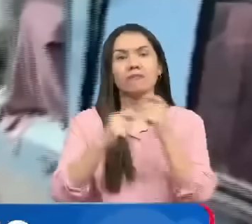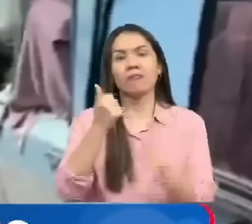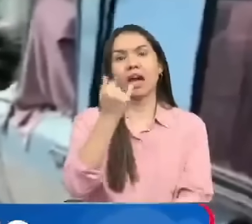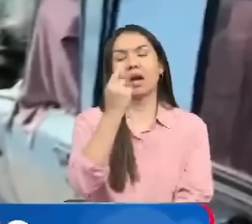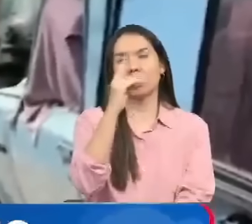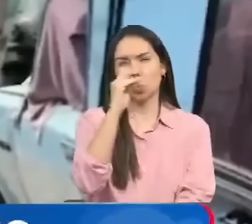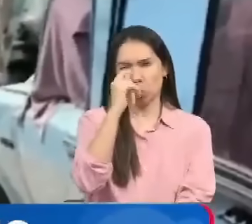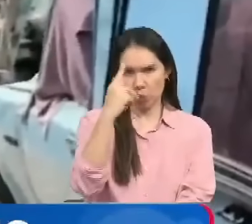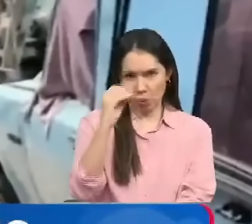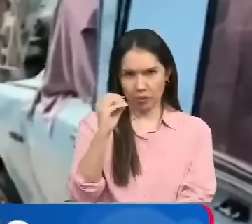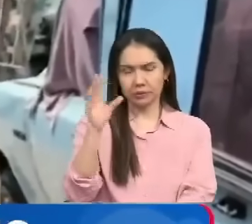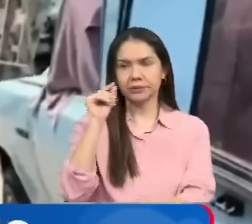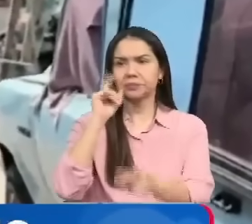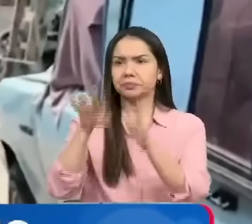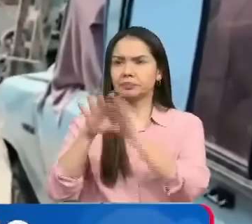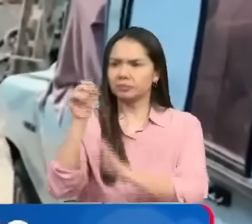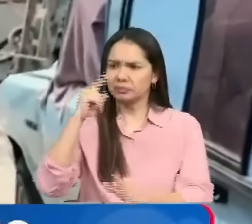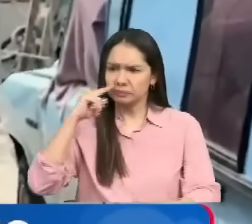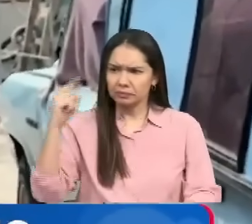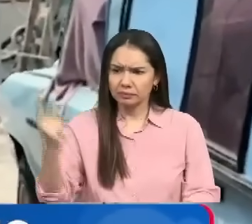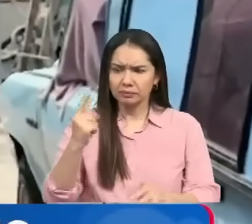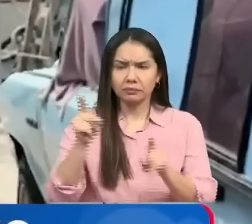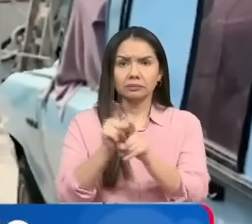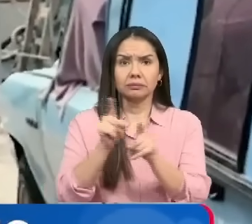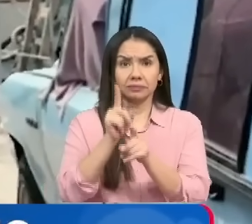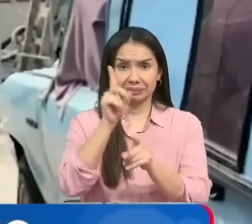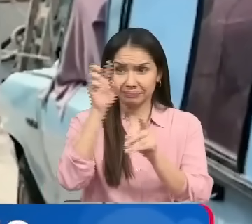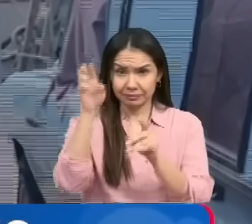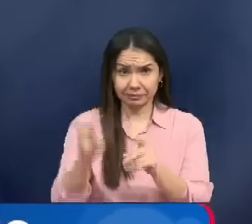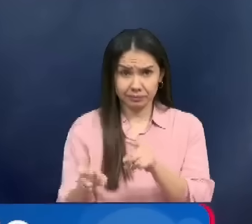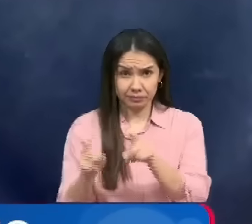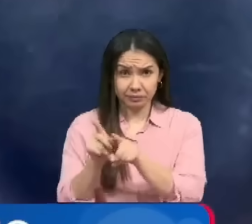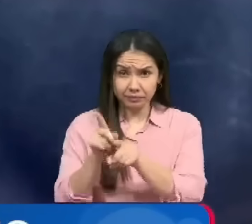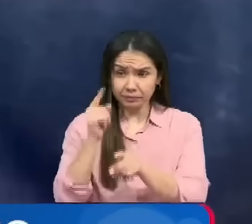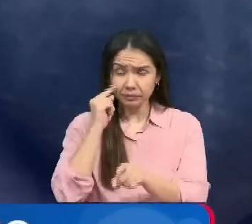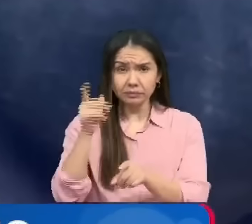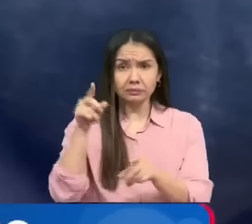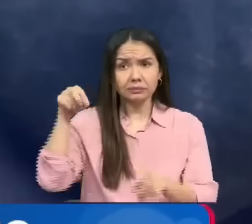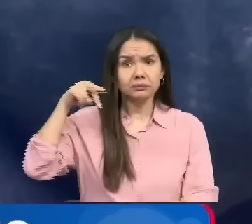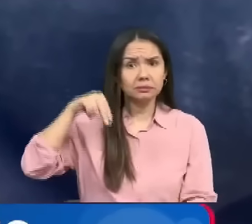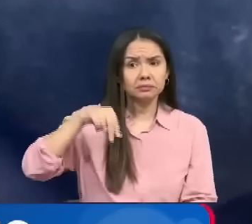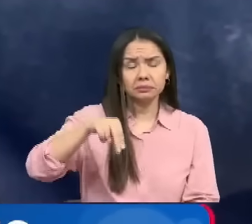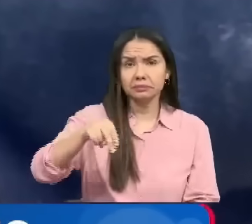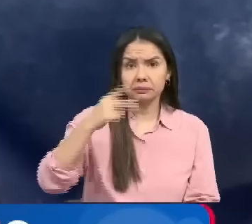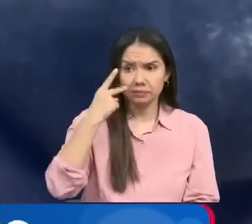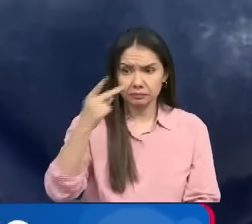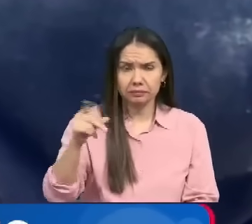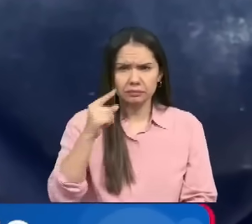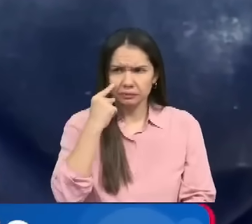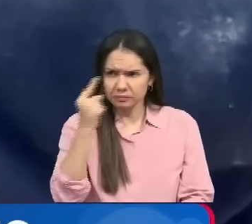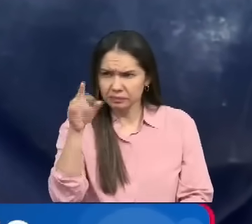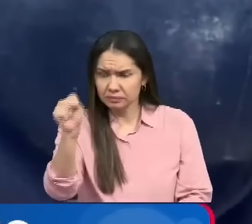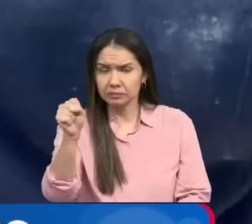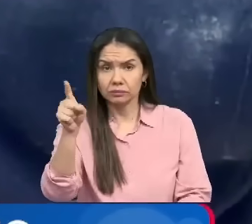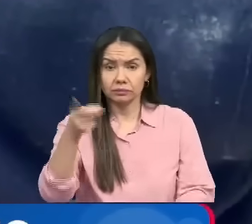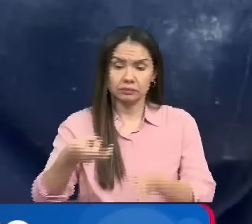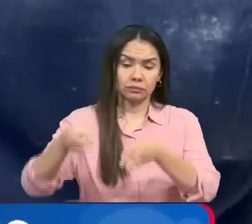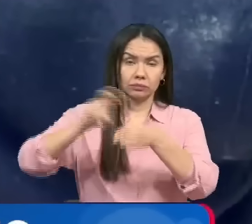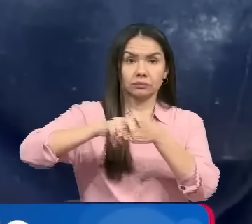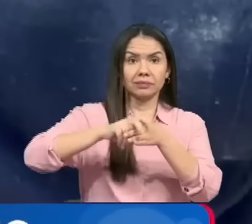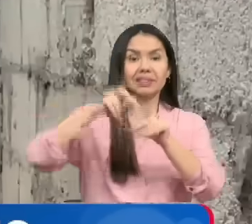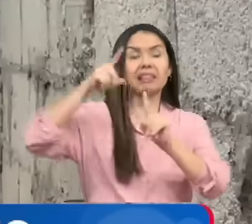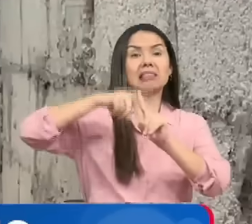Pop. Por medio de las diligencias efectuadas, se logró establecer que dicha persona se encontraba caminando en zona. Posteriormente aborda un